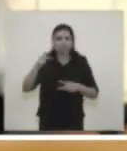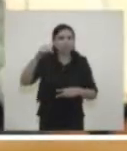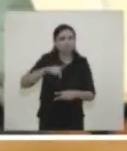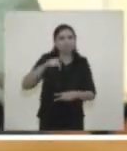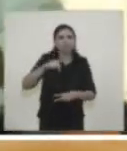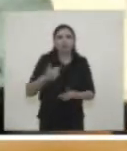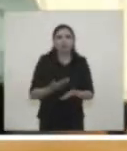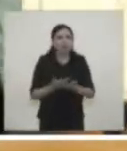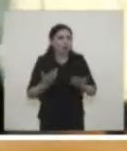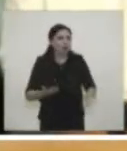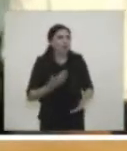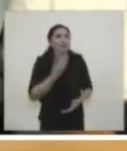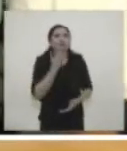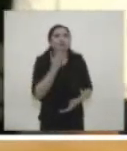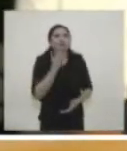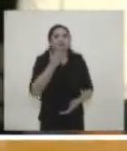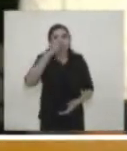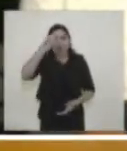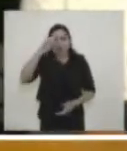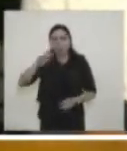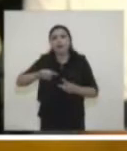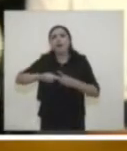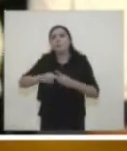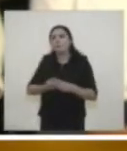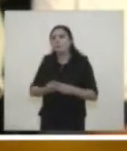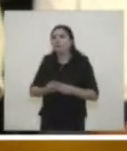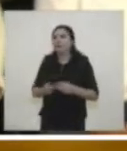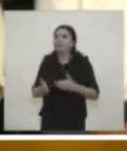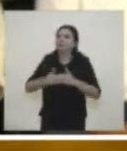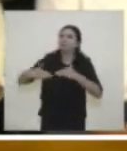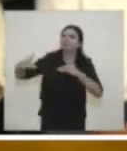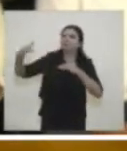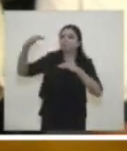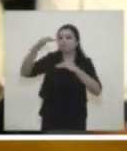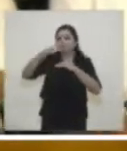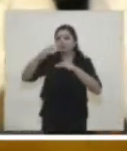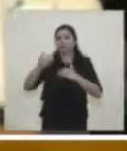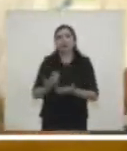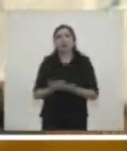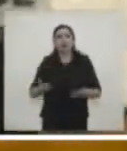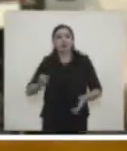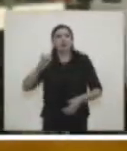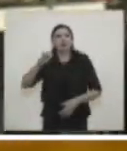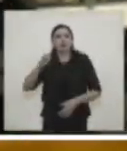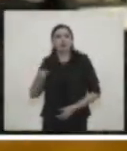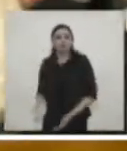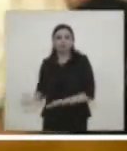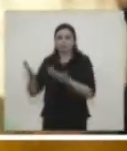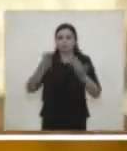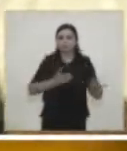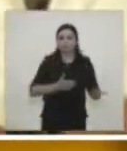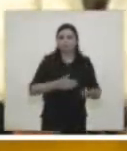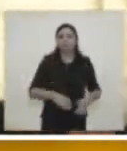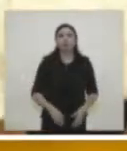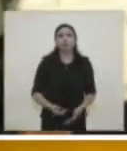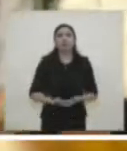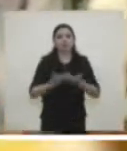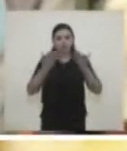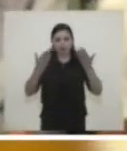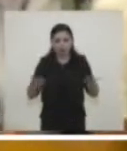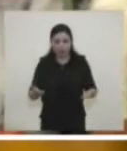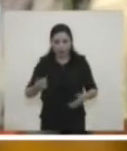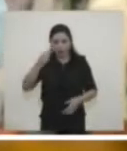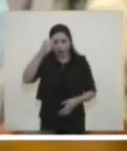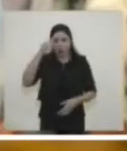trayectoria también muy amplia en el servicio público, y que igualmente ni tenemos ranchos, ni naves industriales, ni negocios, ni conflictos